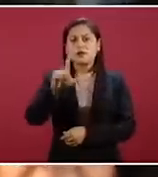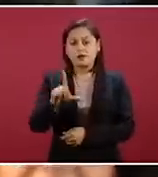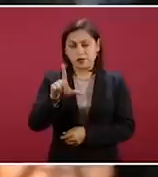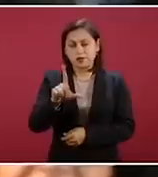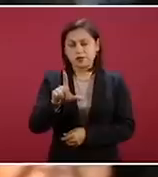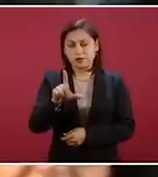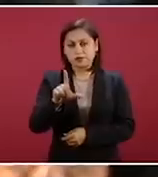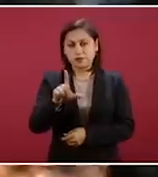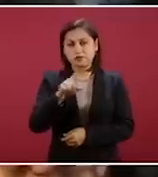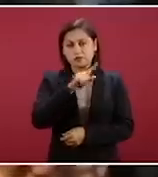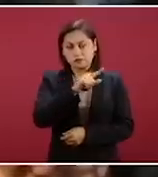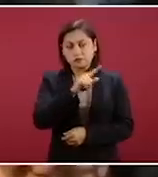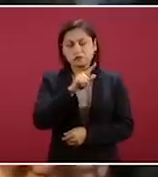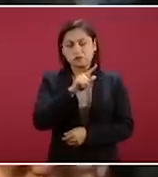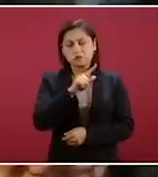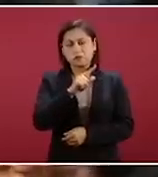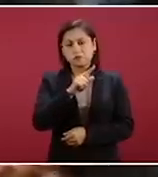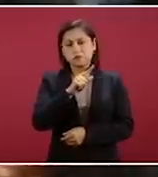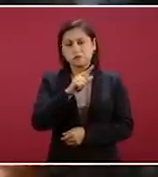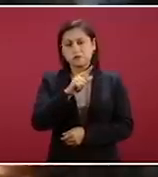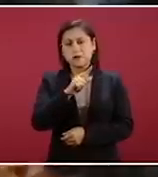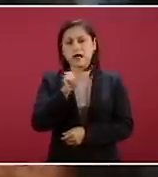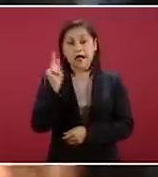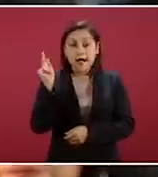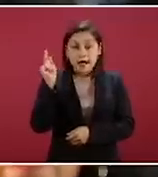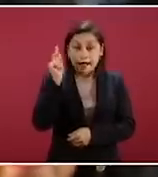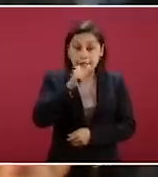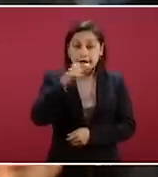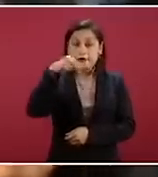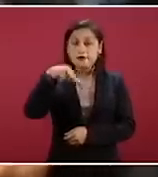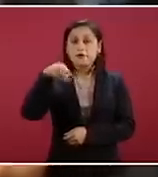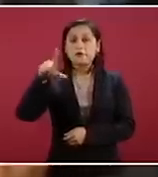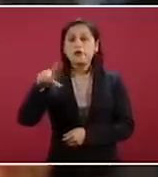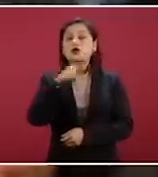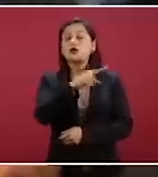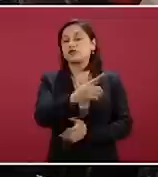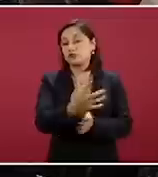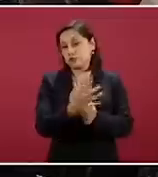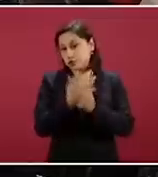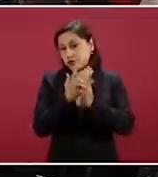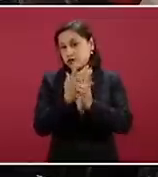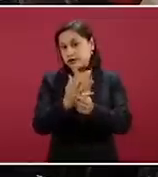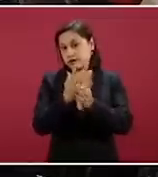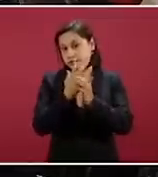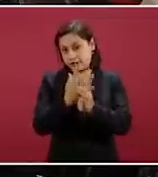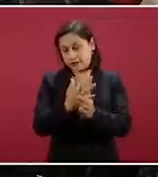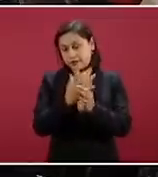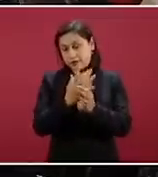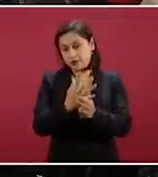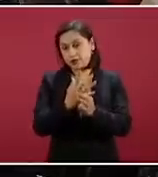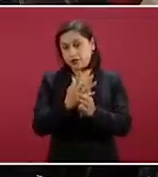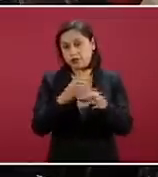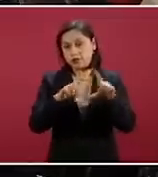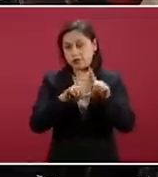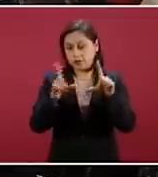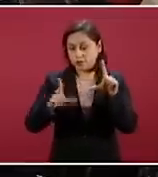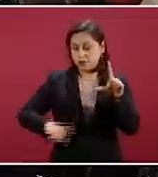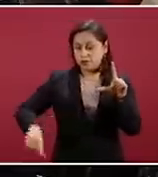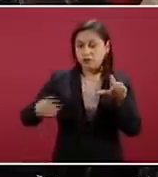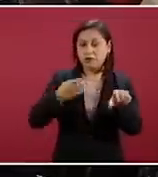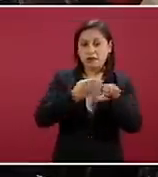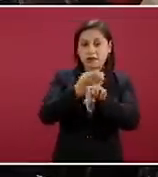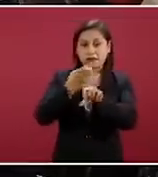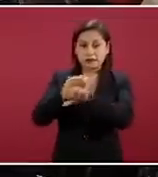y entonces ahí dijo que tenía, cada estado tenía que tener dos